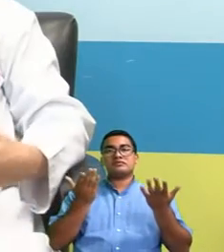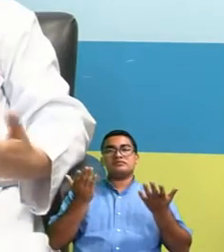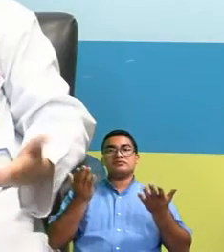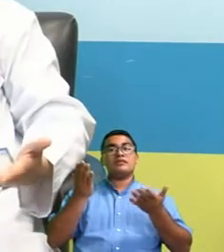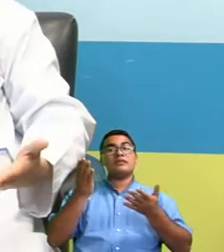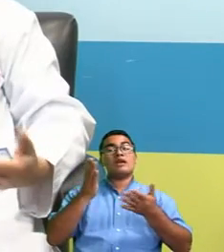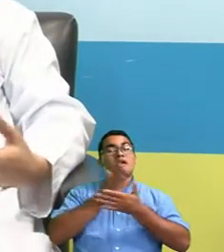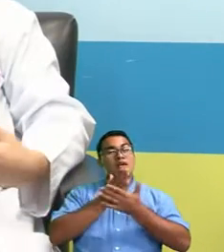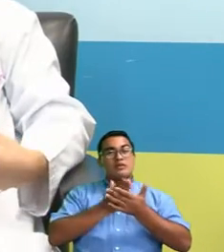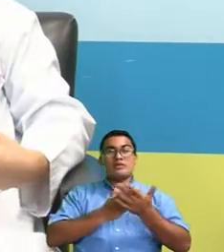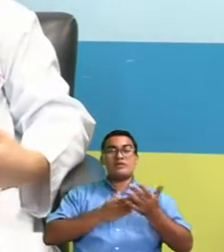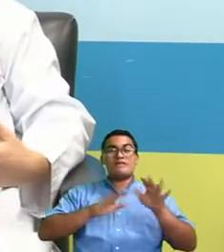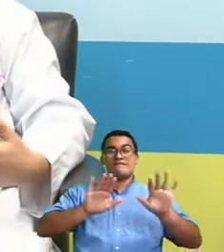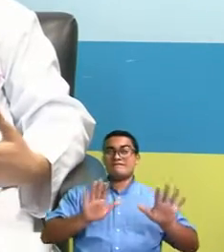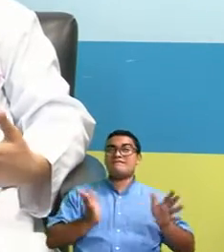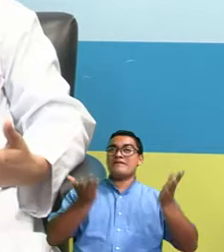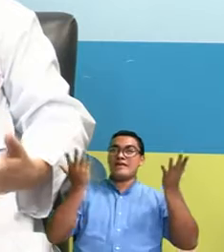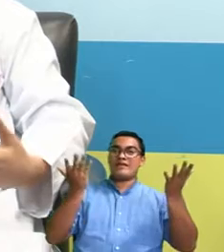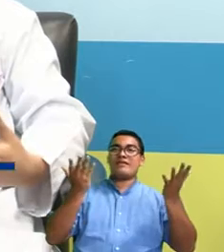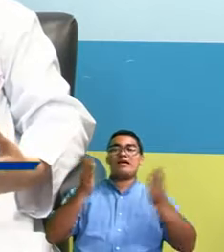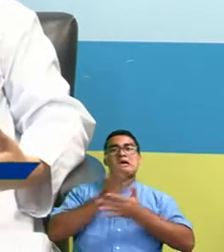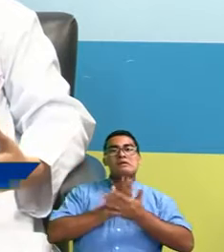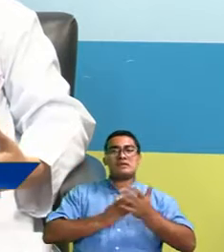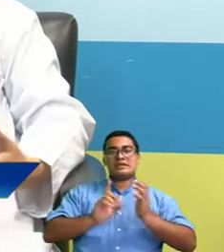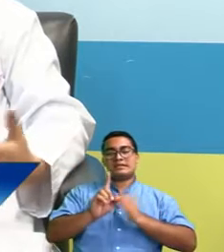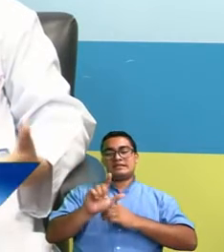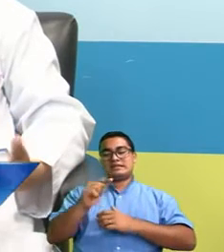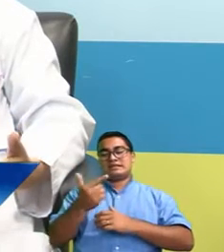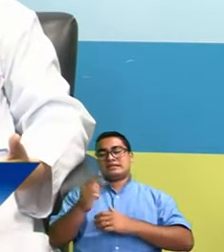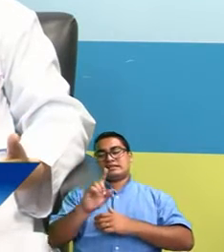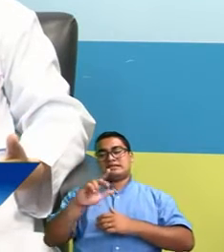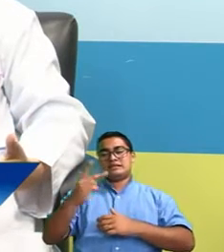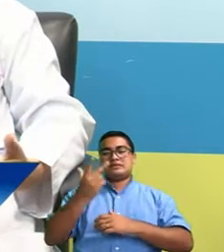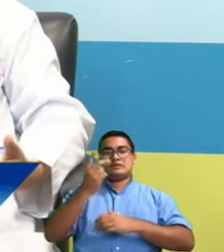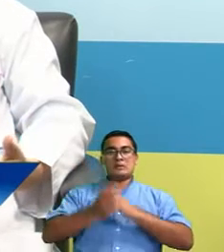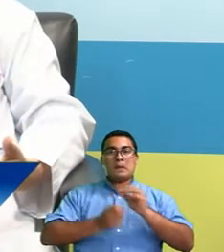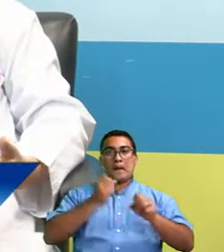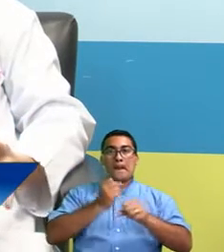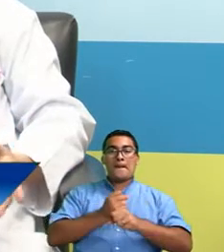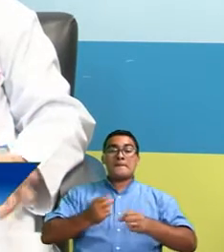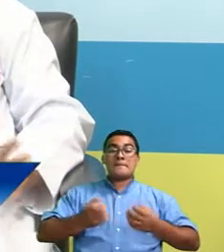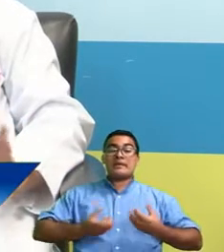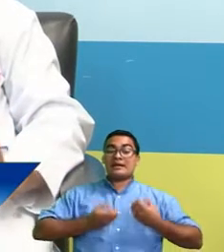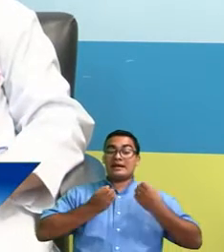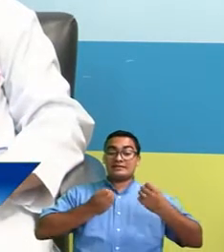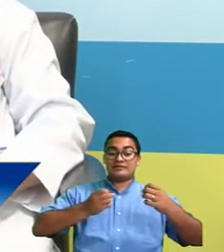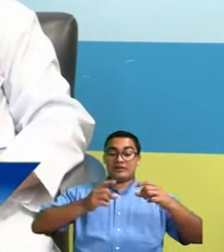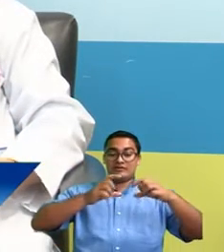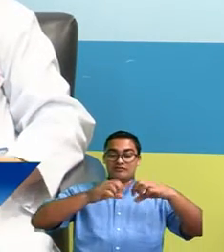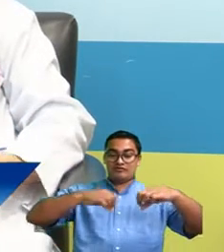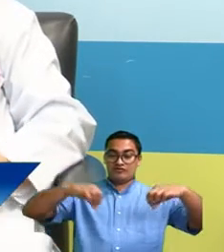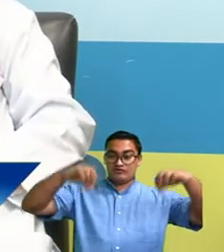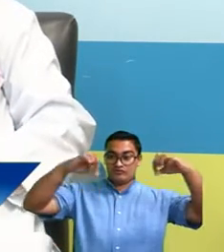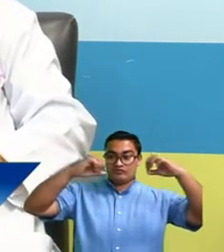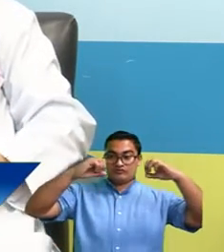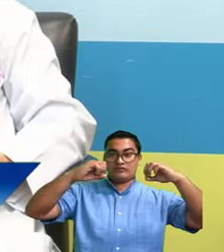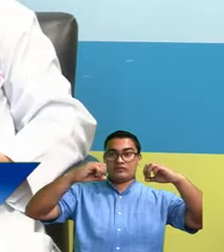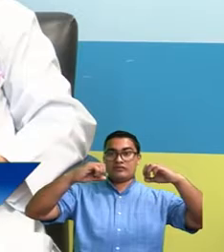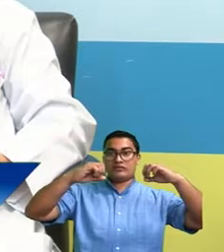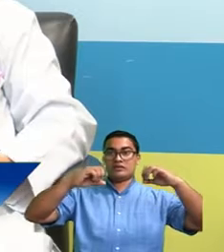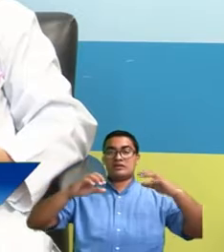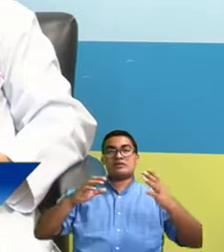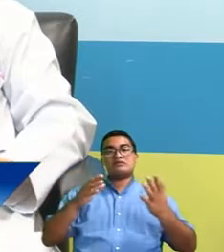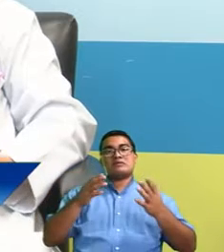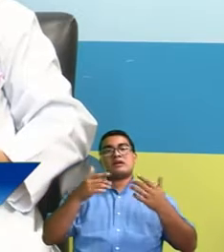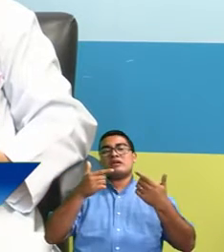pacientes mayores y hay pacientes de 17, 18 años con cáncer cervicuterino, que no son la mayoría se encuentra en